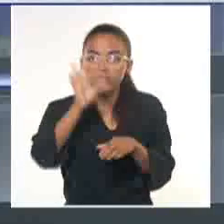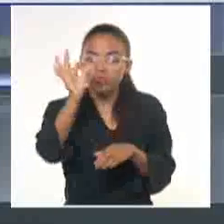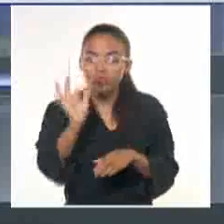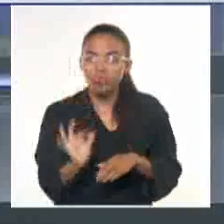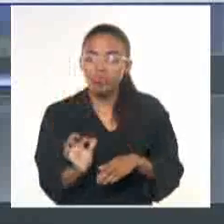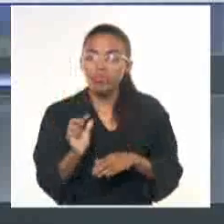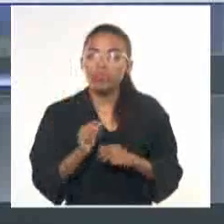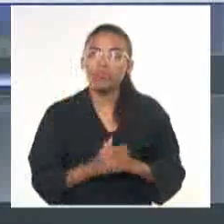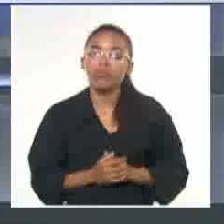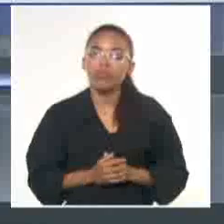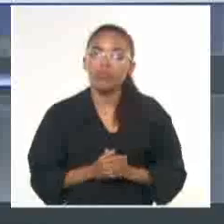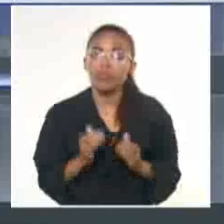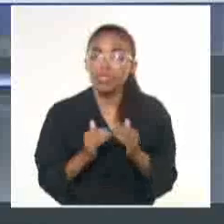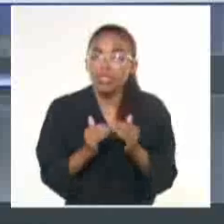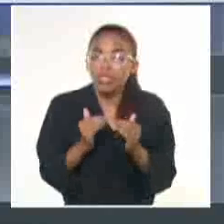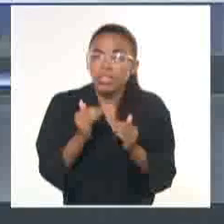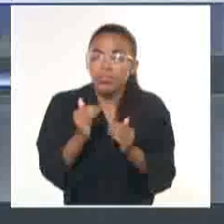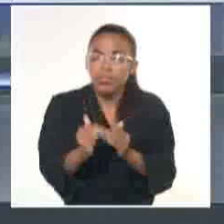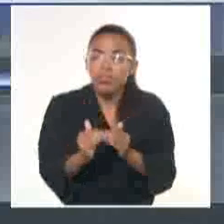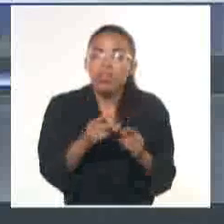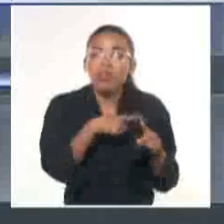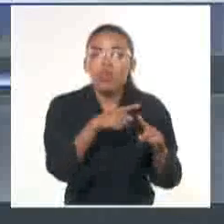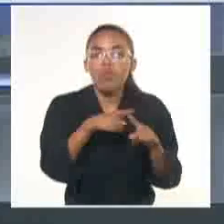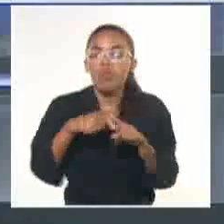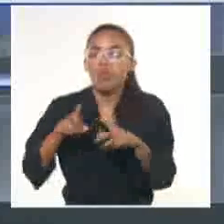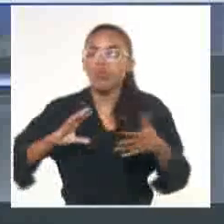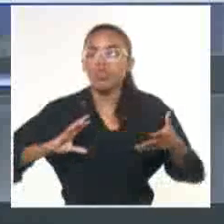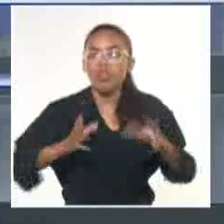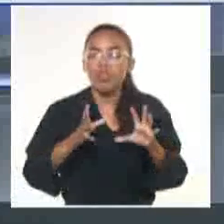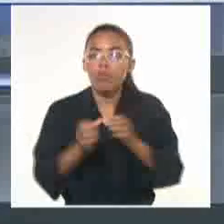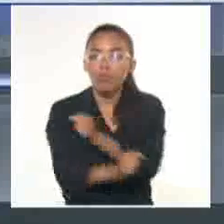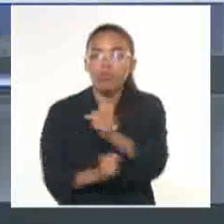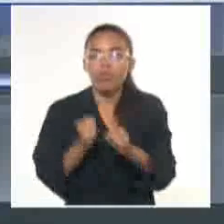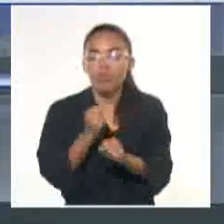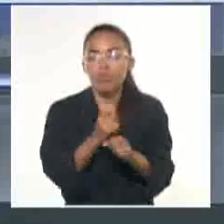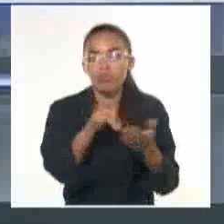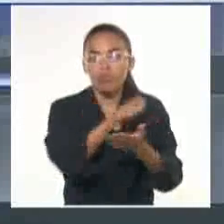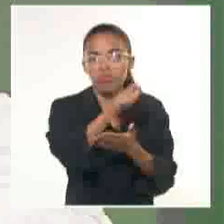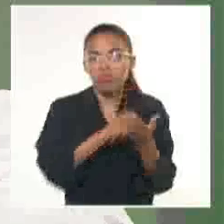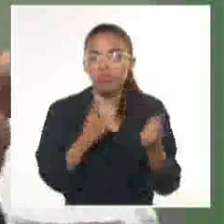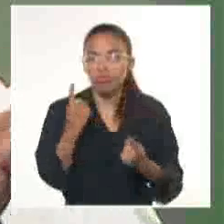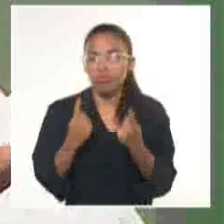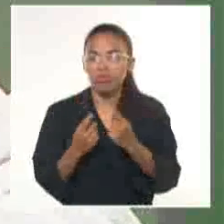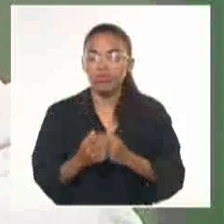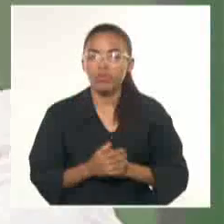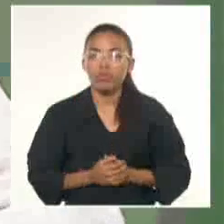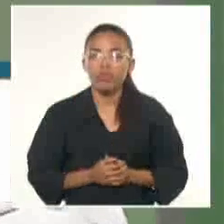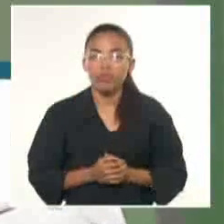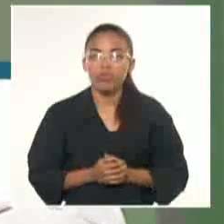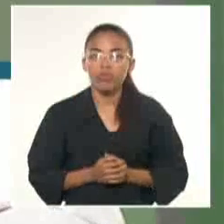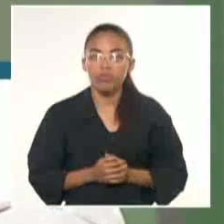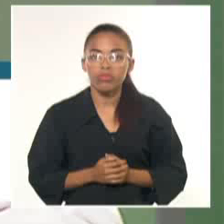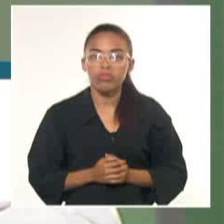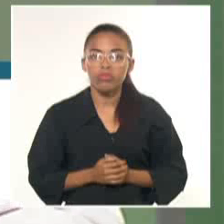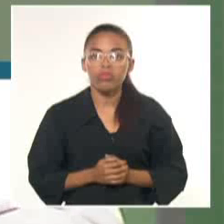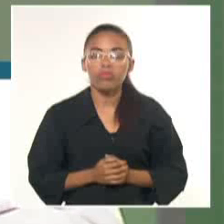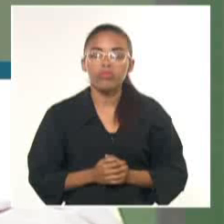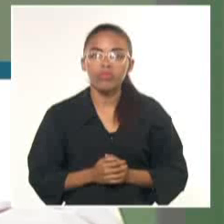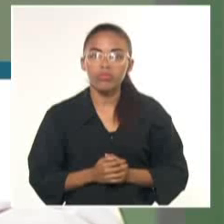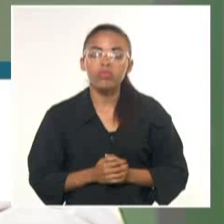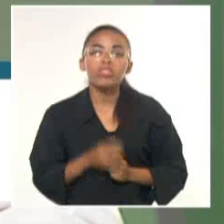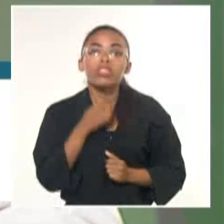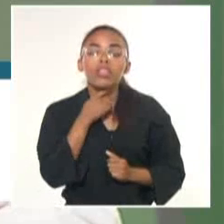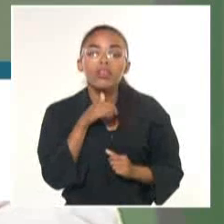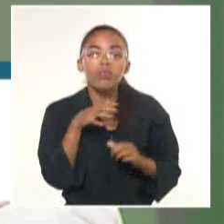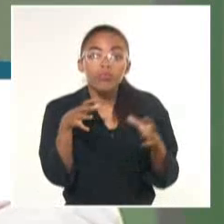y posteriormente se seguirían otros protocolos en función de la evolución del niño. También en discusión, en